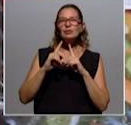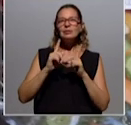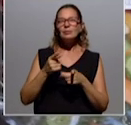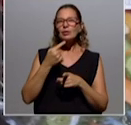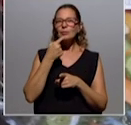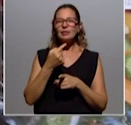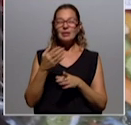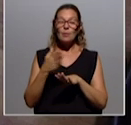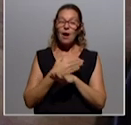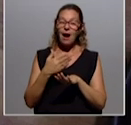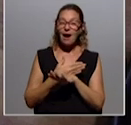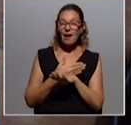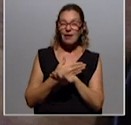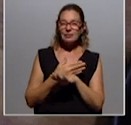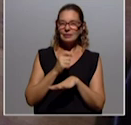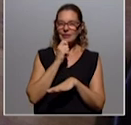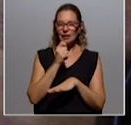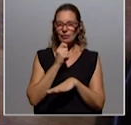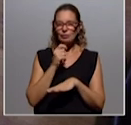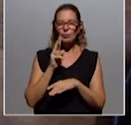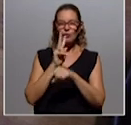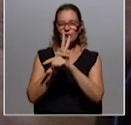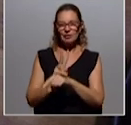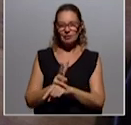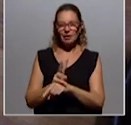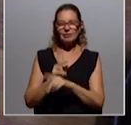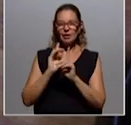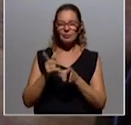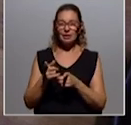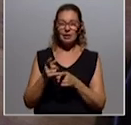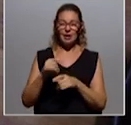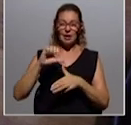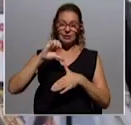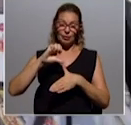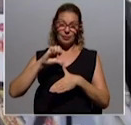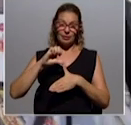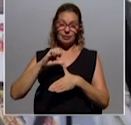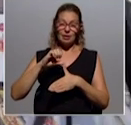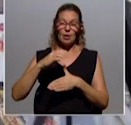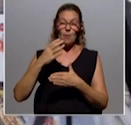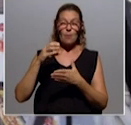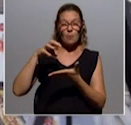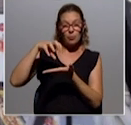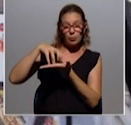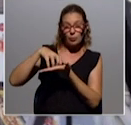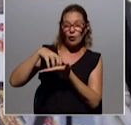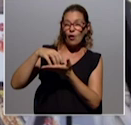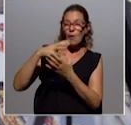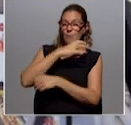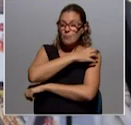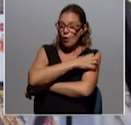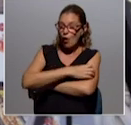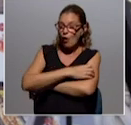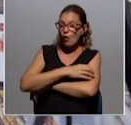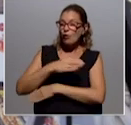decíamos en el arranque de esta nota, he podido visitar lo que llamaríamos a nivel de Latinoamérica una especie de favelas surcoreanas, porque en